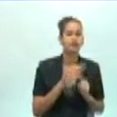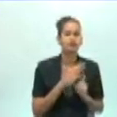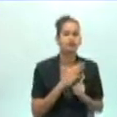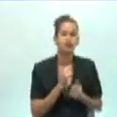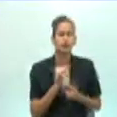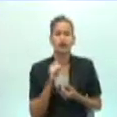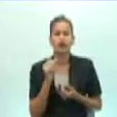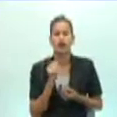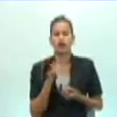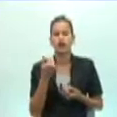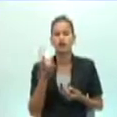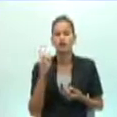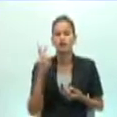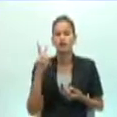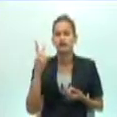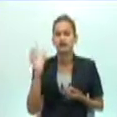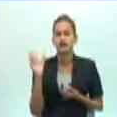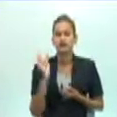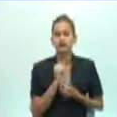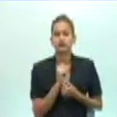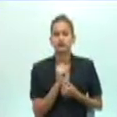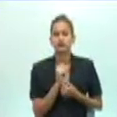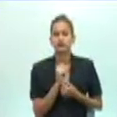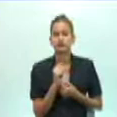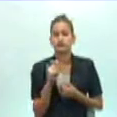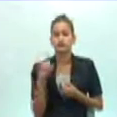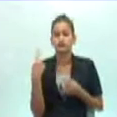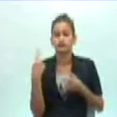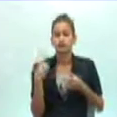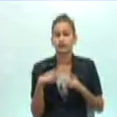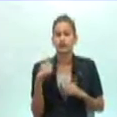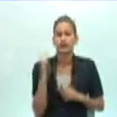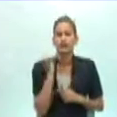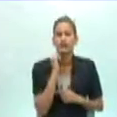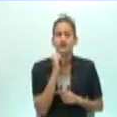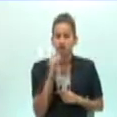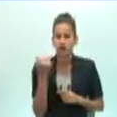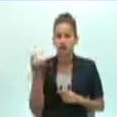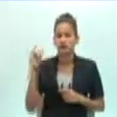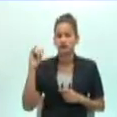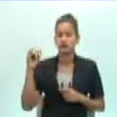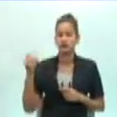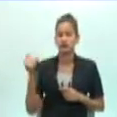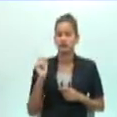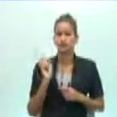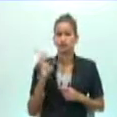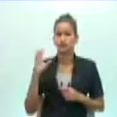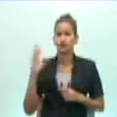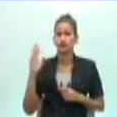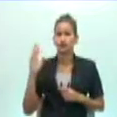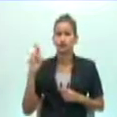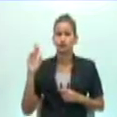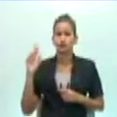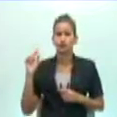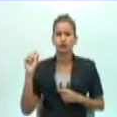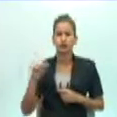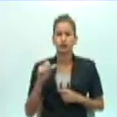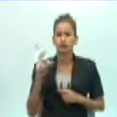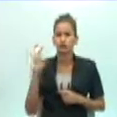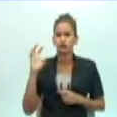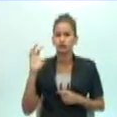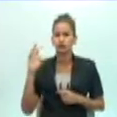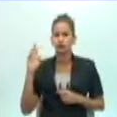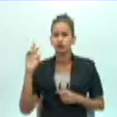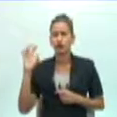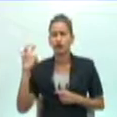segundo, a un adjetivo demasiado cruel. Ahí es el adverbio que modifica el verbo